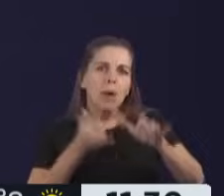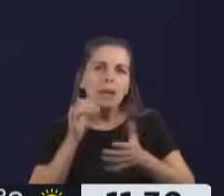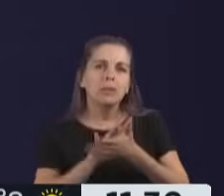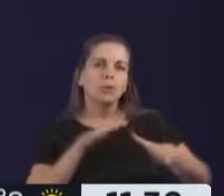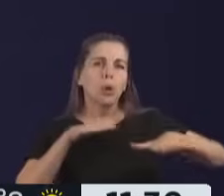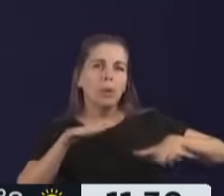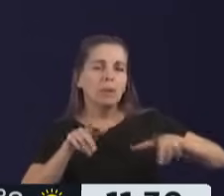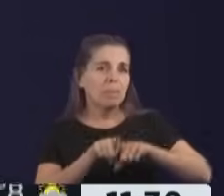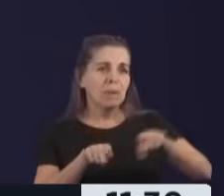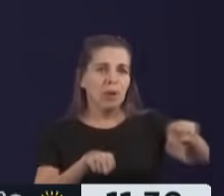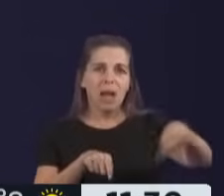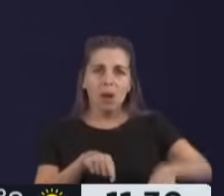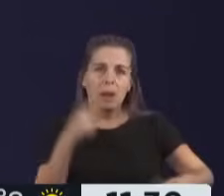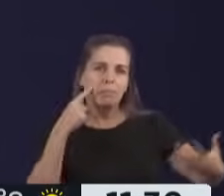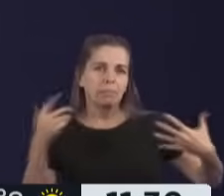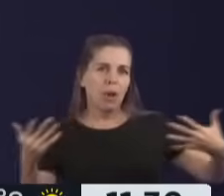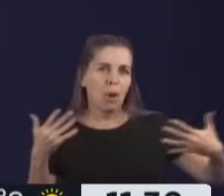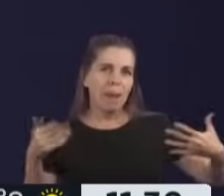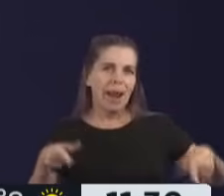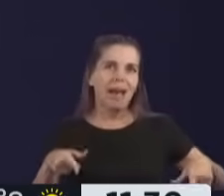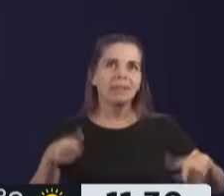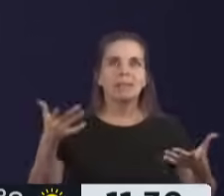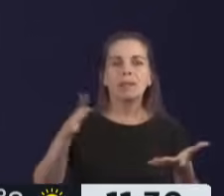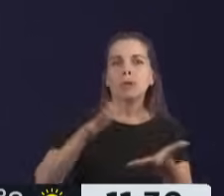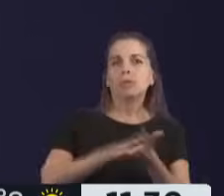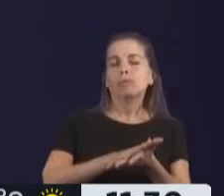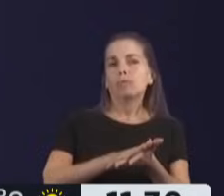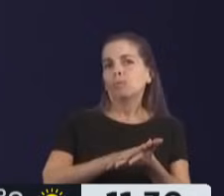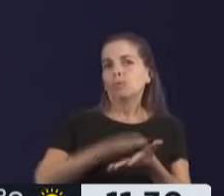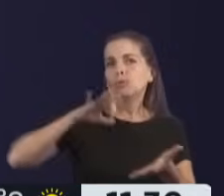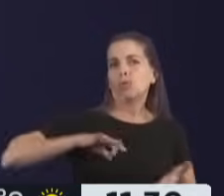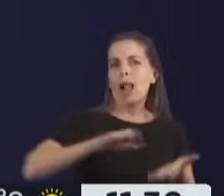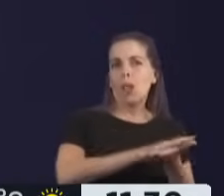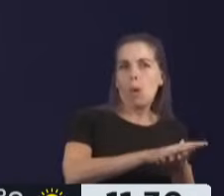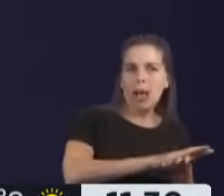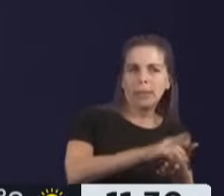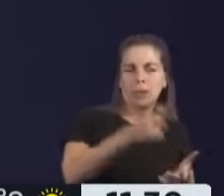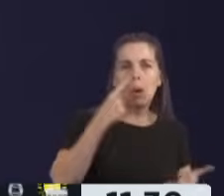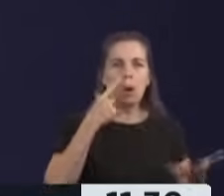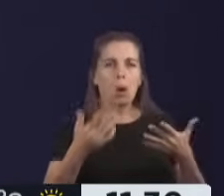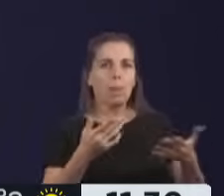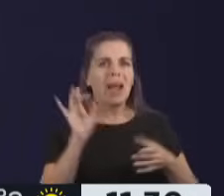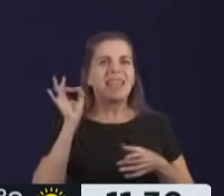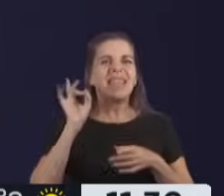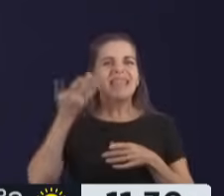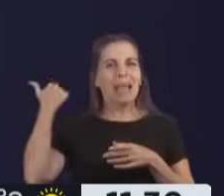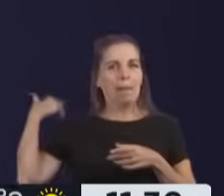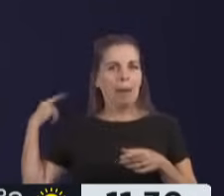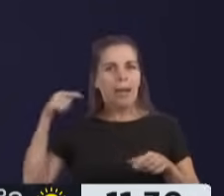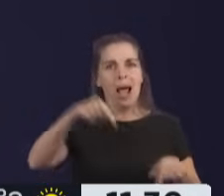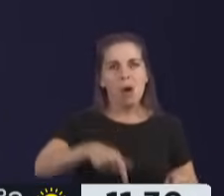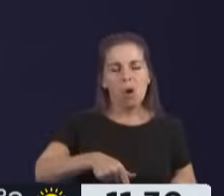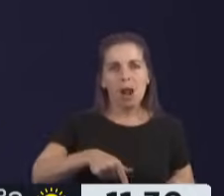me comparás el poder adquisitivo del salario mínimo diciembre versus ahora,